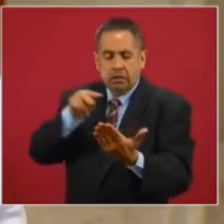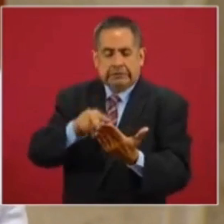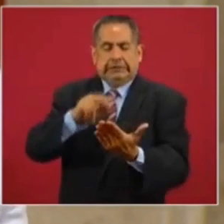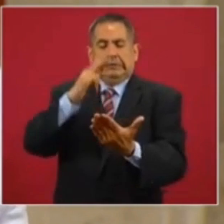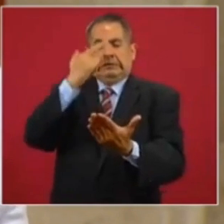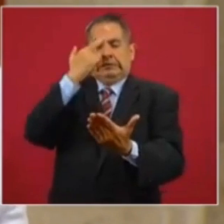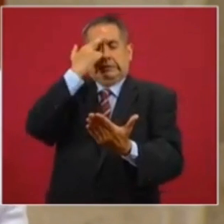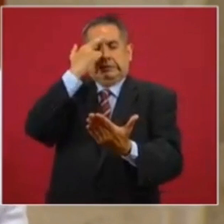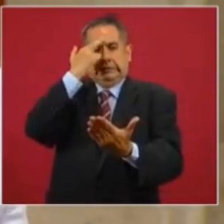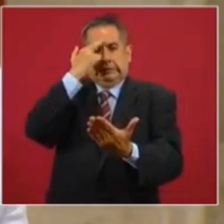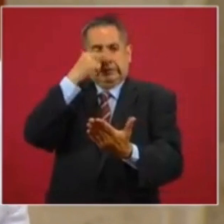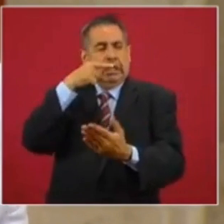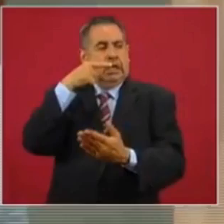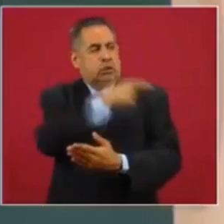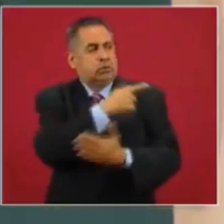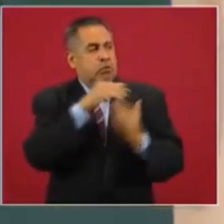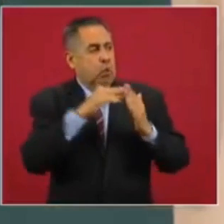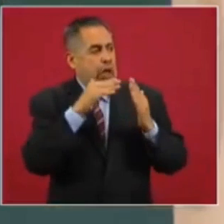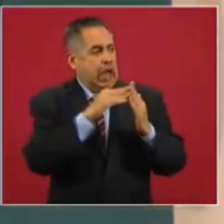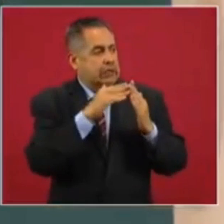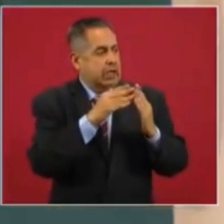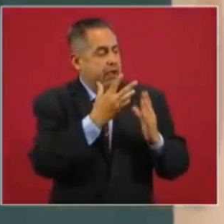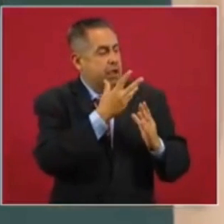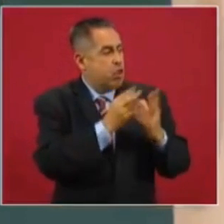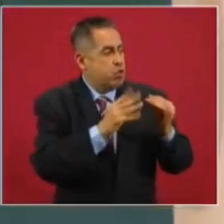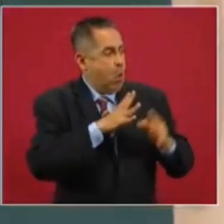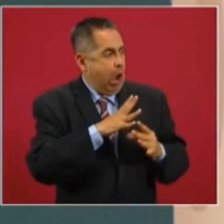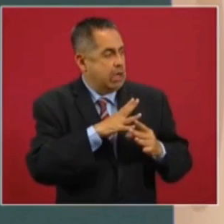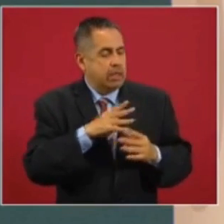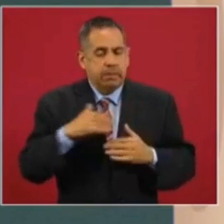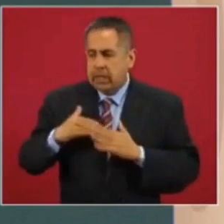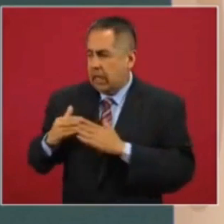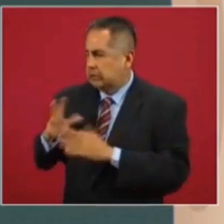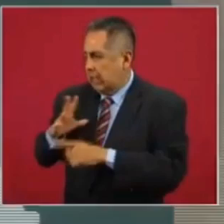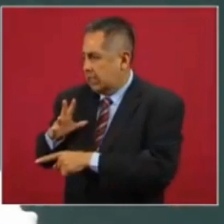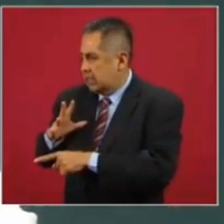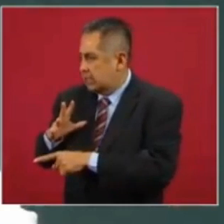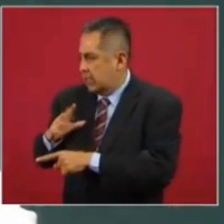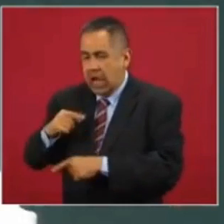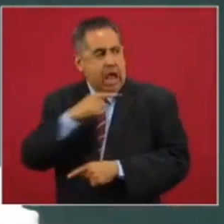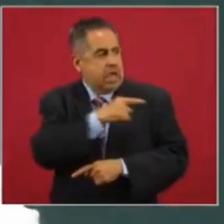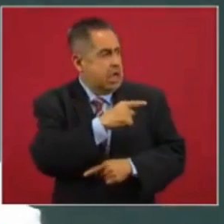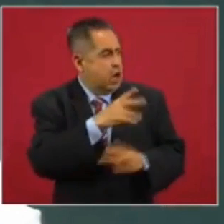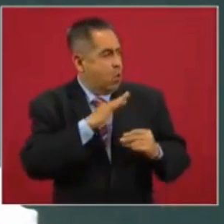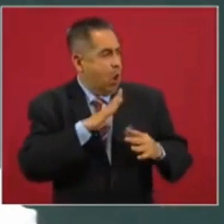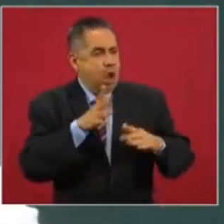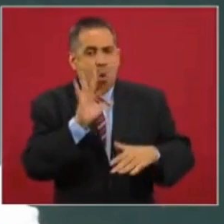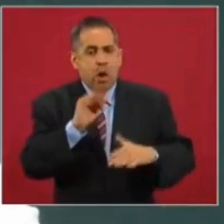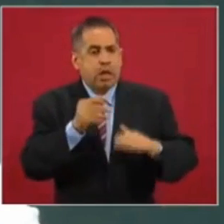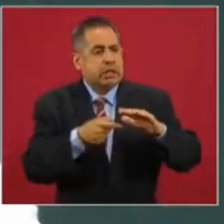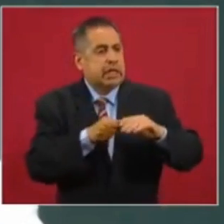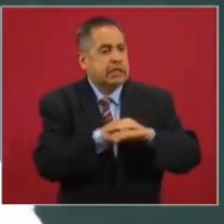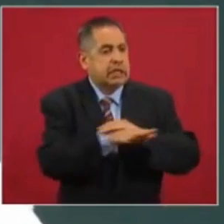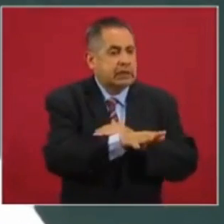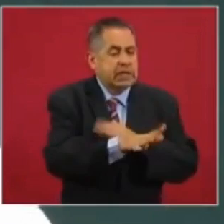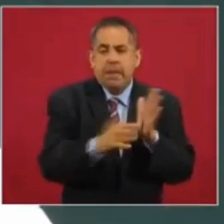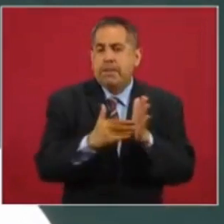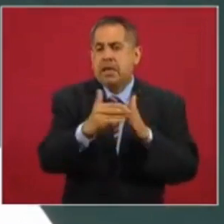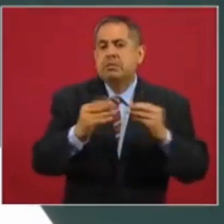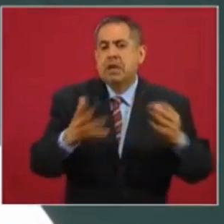que aún en nuestra casa y cuando llegue a la suya se acuerden que nos faltan nuestros 43 y miles más